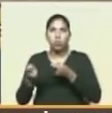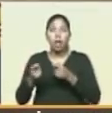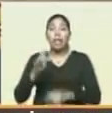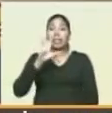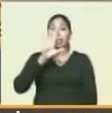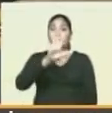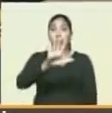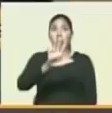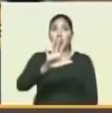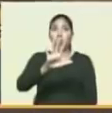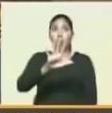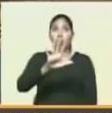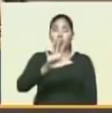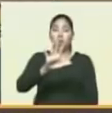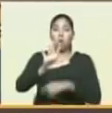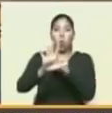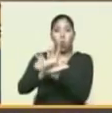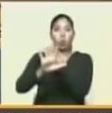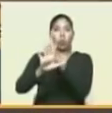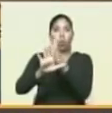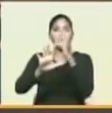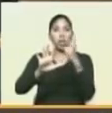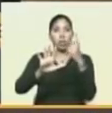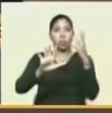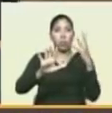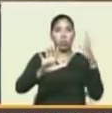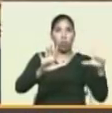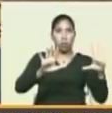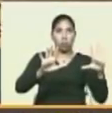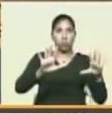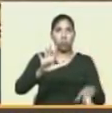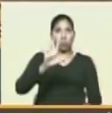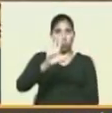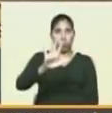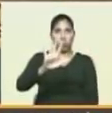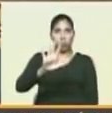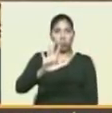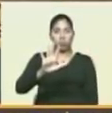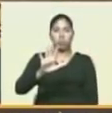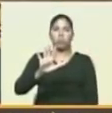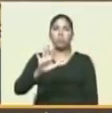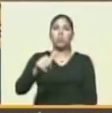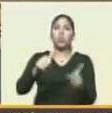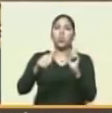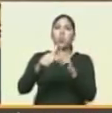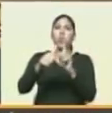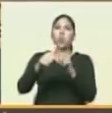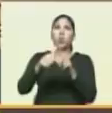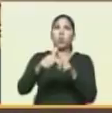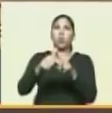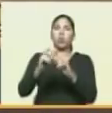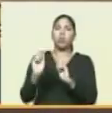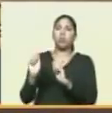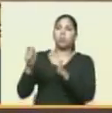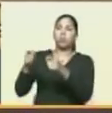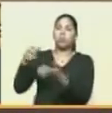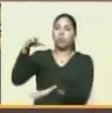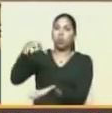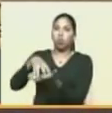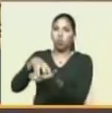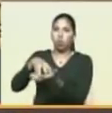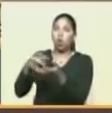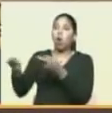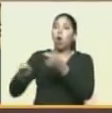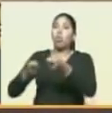5 sectores, 1, 2, 3, 4, 5. Y un sector en donde daba plenitud de potestad de control